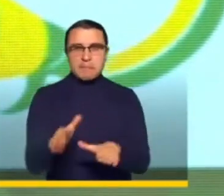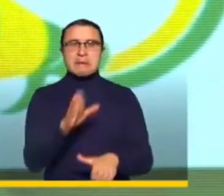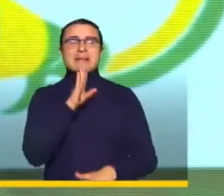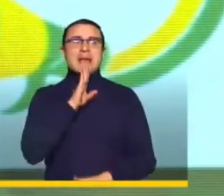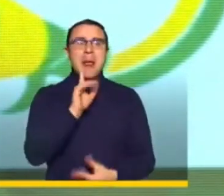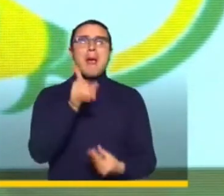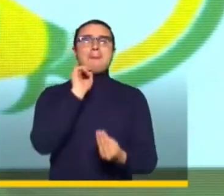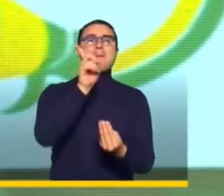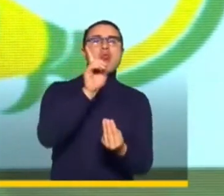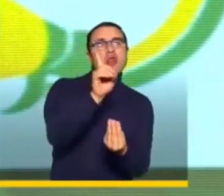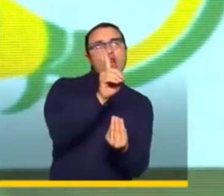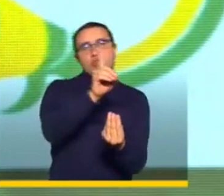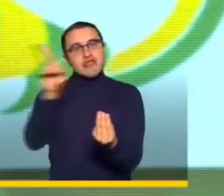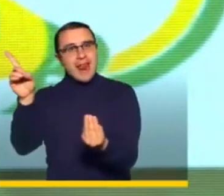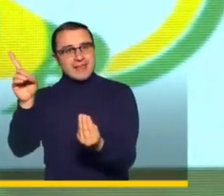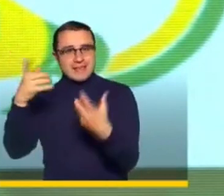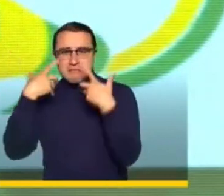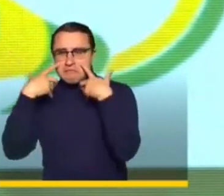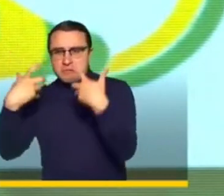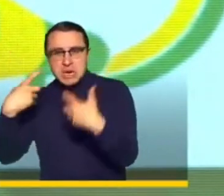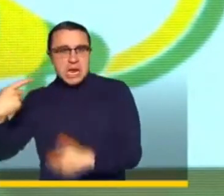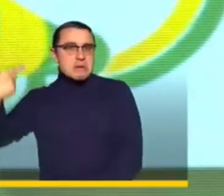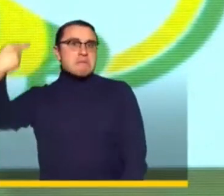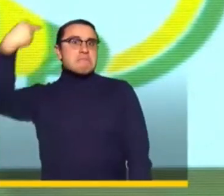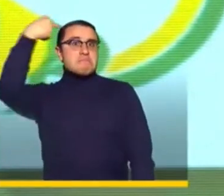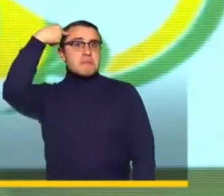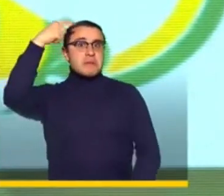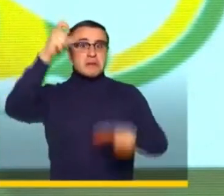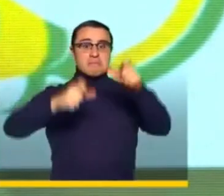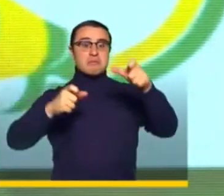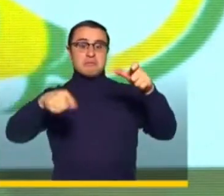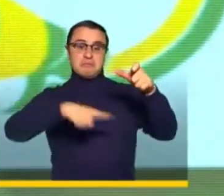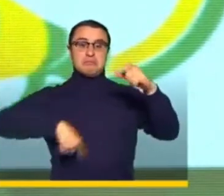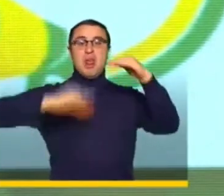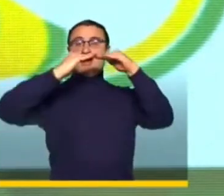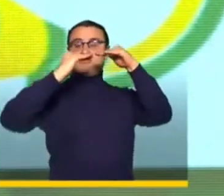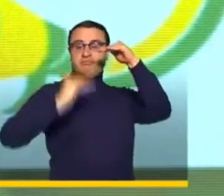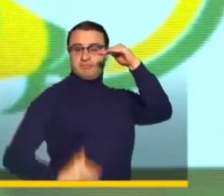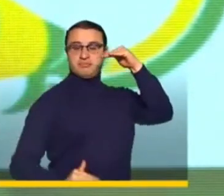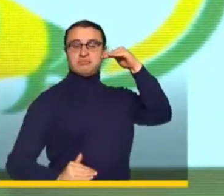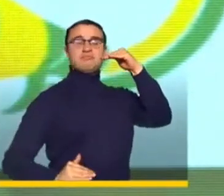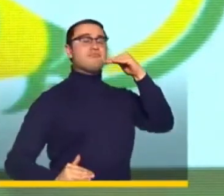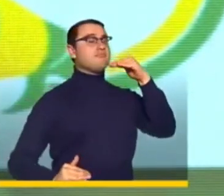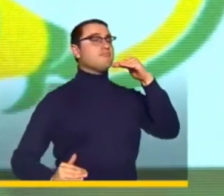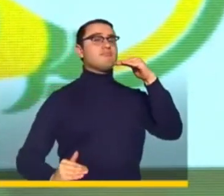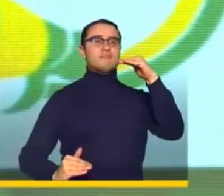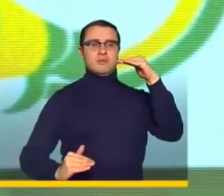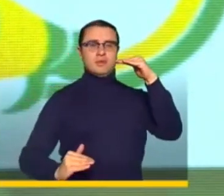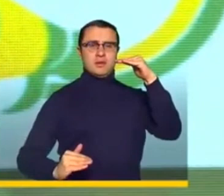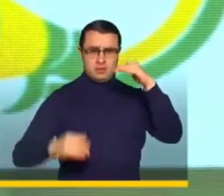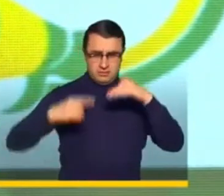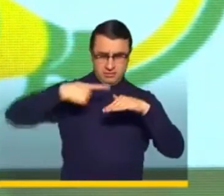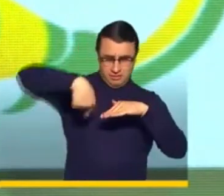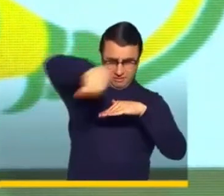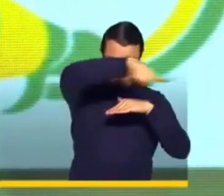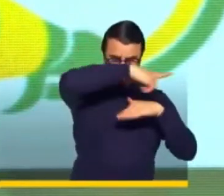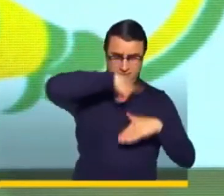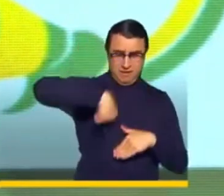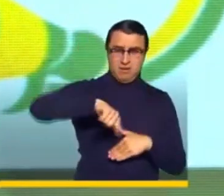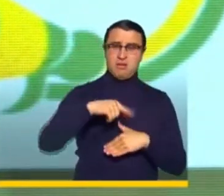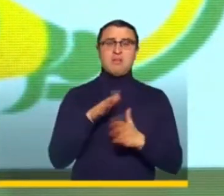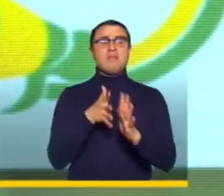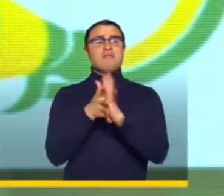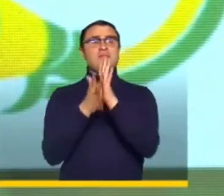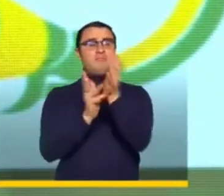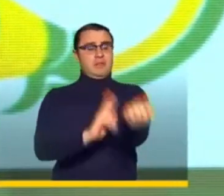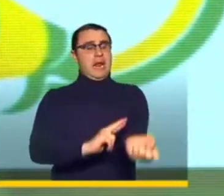que piensa que unos seres humanos son inferiores a otros. Y que hay, decían ellos, una